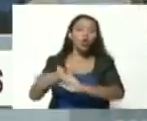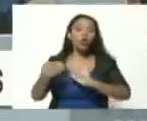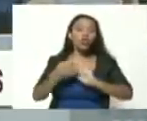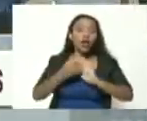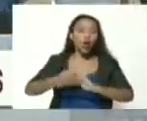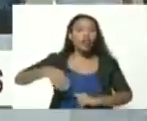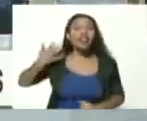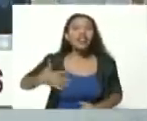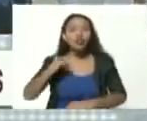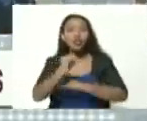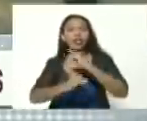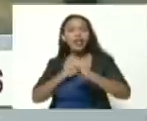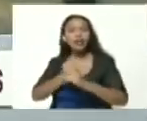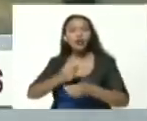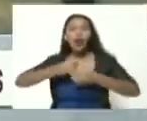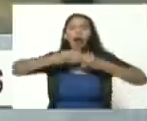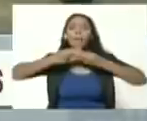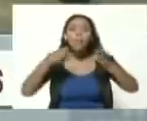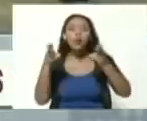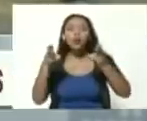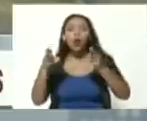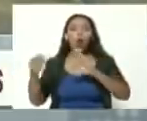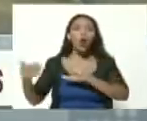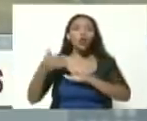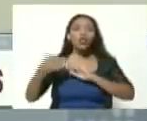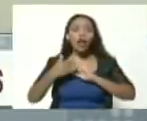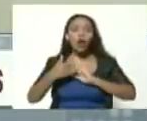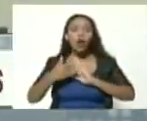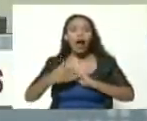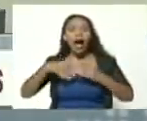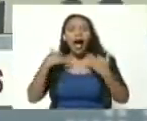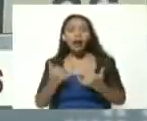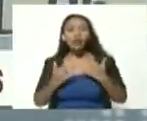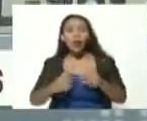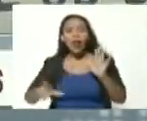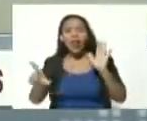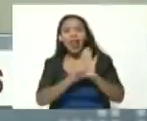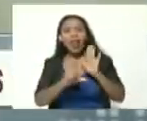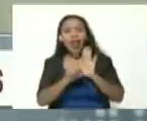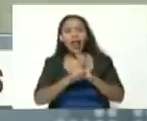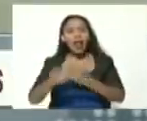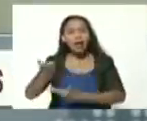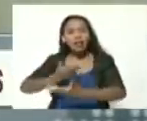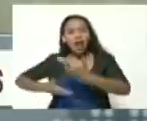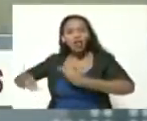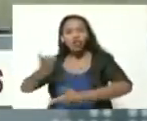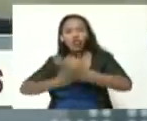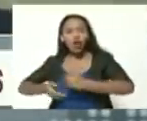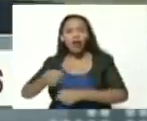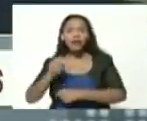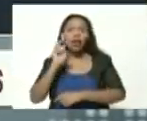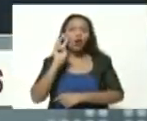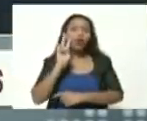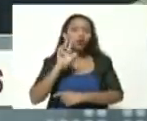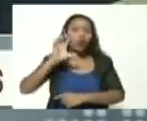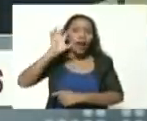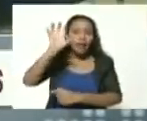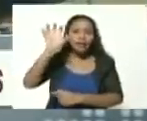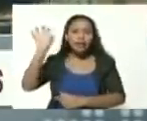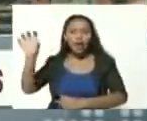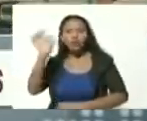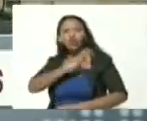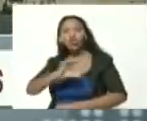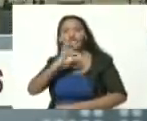derecho internacional público, son contrarios a la vigencia legal de las relaciones entre los estados